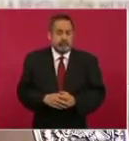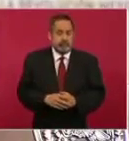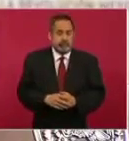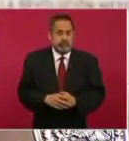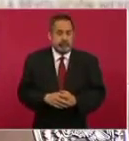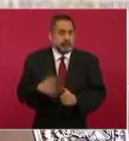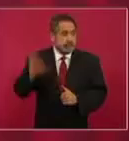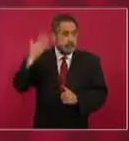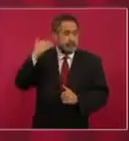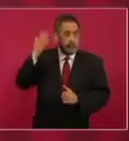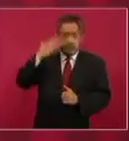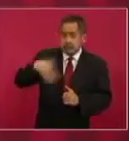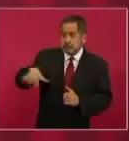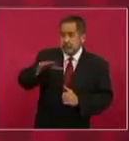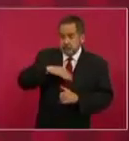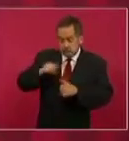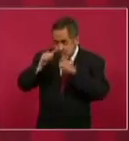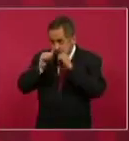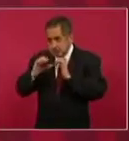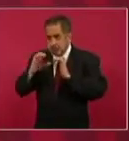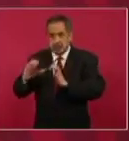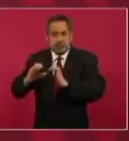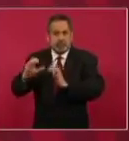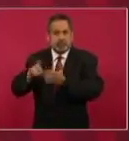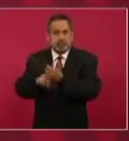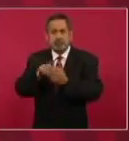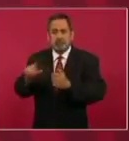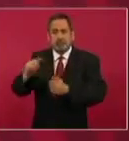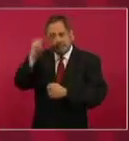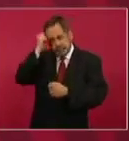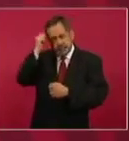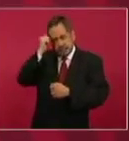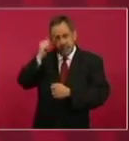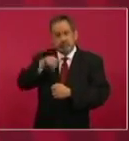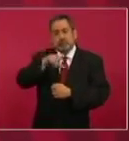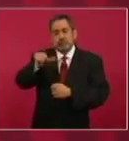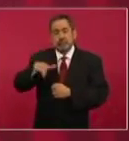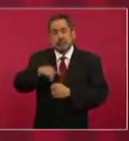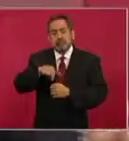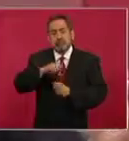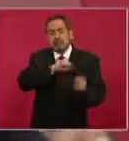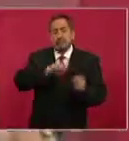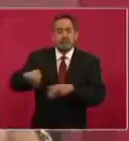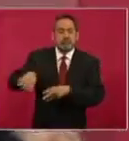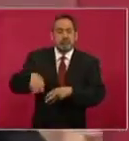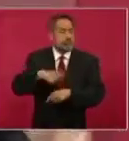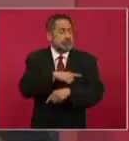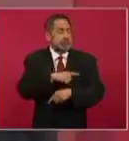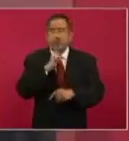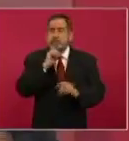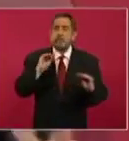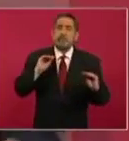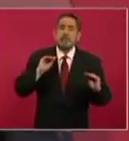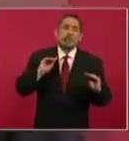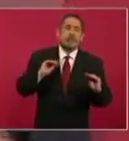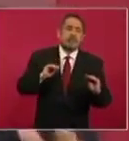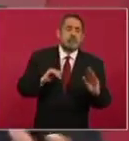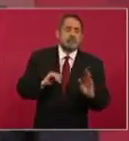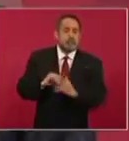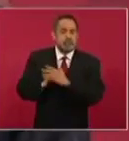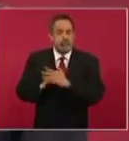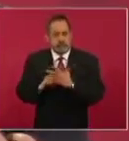Todo el mundo cuidaba el lago. Y de repente todo se silenció y no